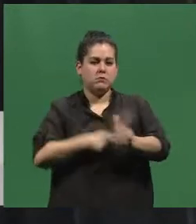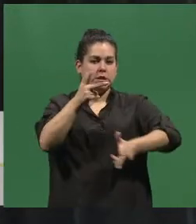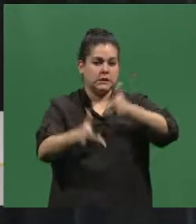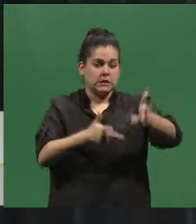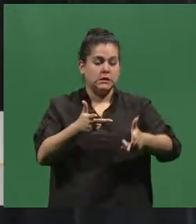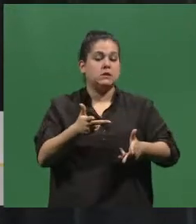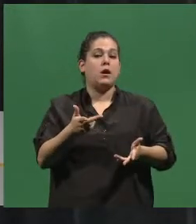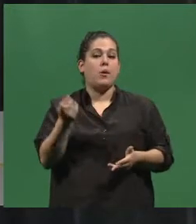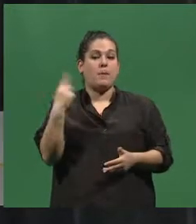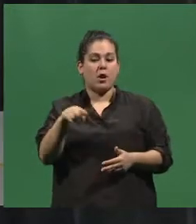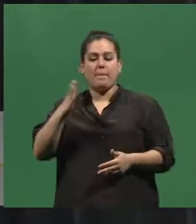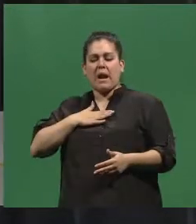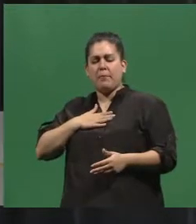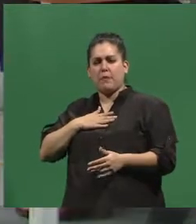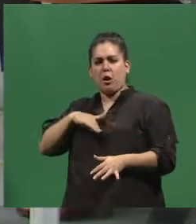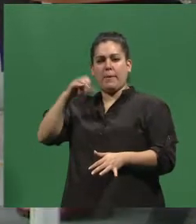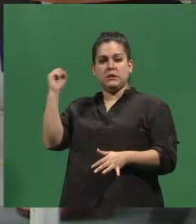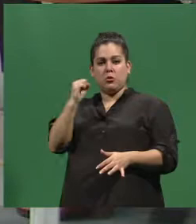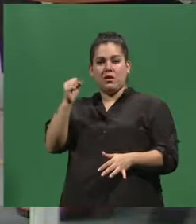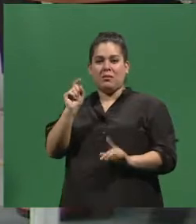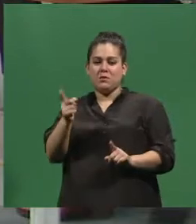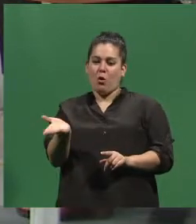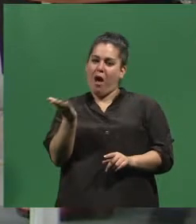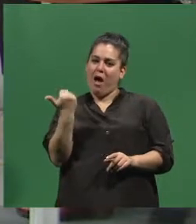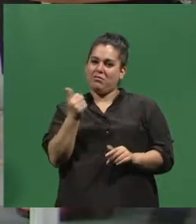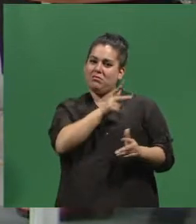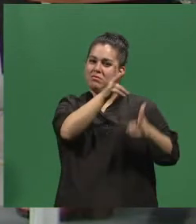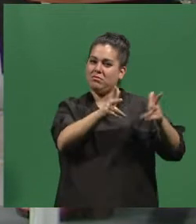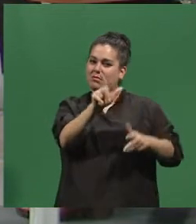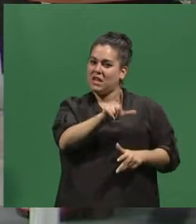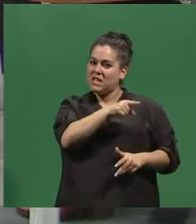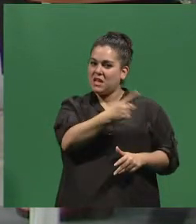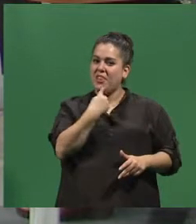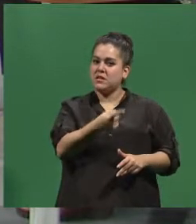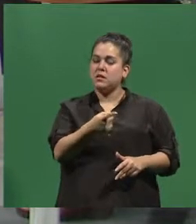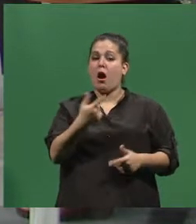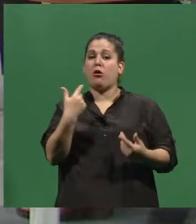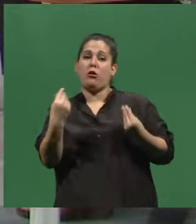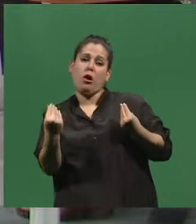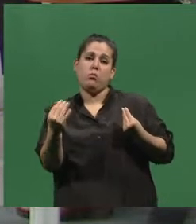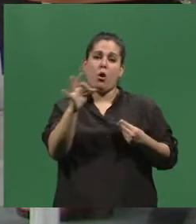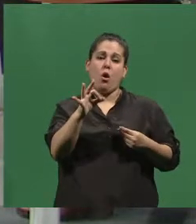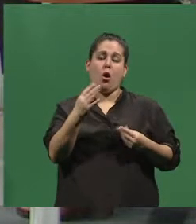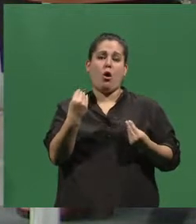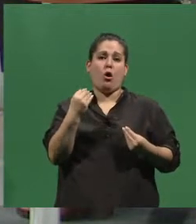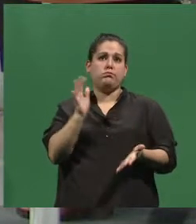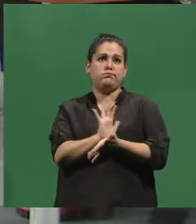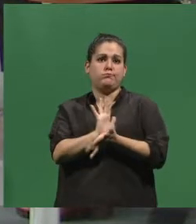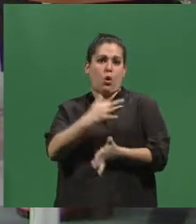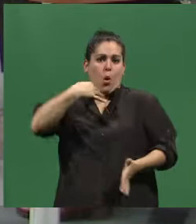me parece lo importante el punto que hablaba la licenciada, que cómo puede llegar a ser o si se puede llegar a ser